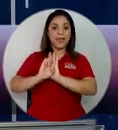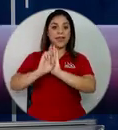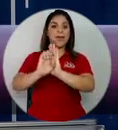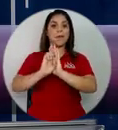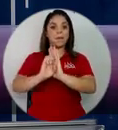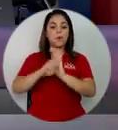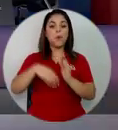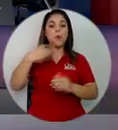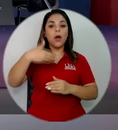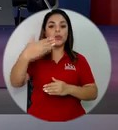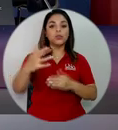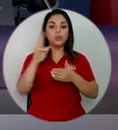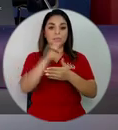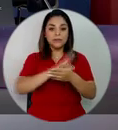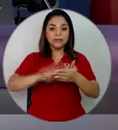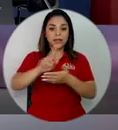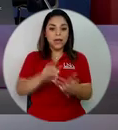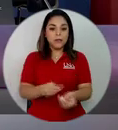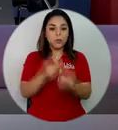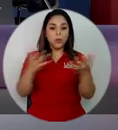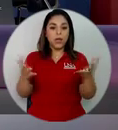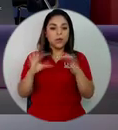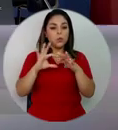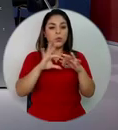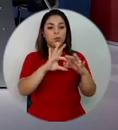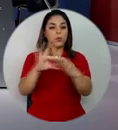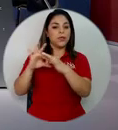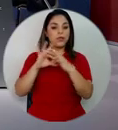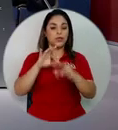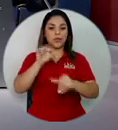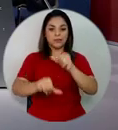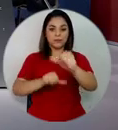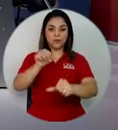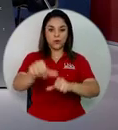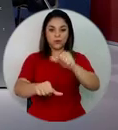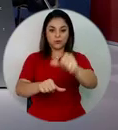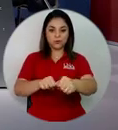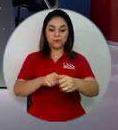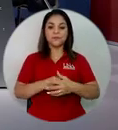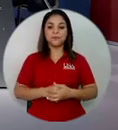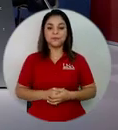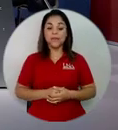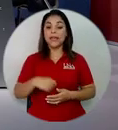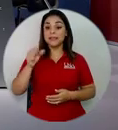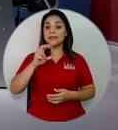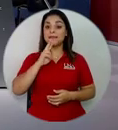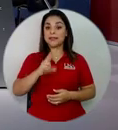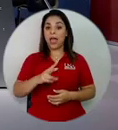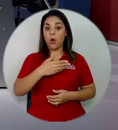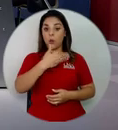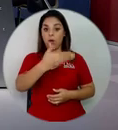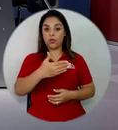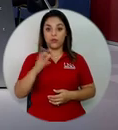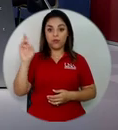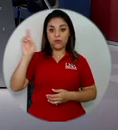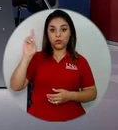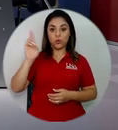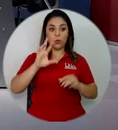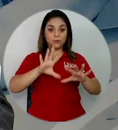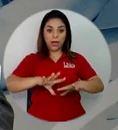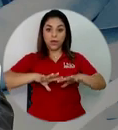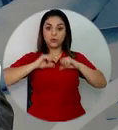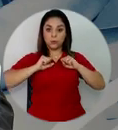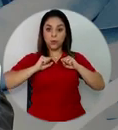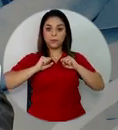cuando las universidades públicas unen sus esfuerzos. Sí, en realidad cuando don Francisco González asumió la rectoría